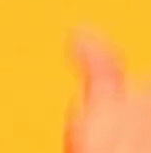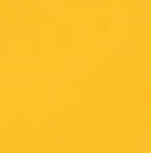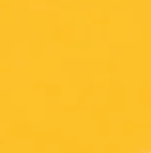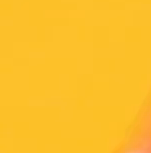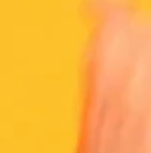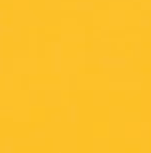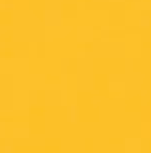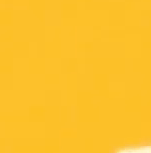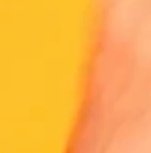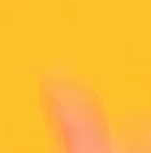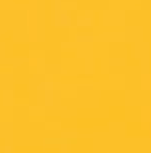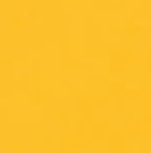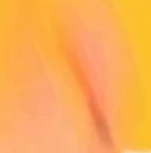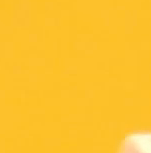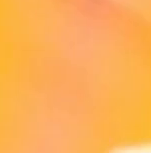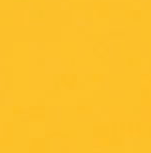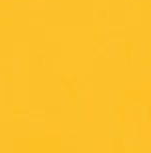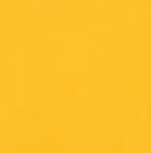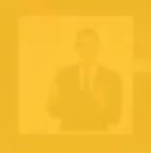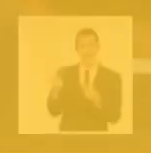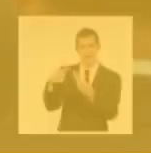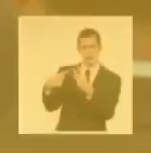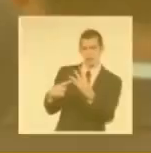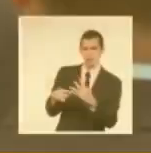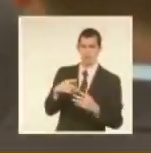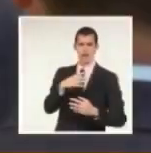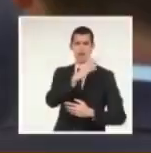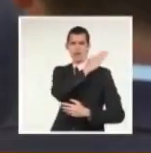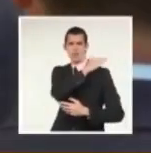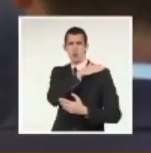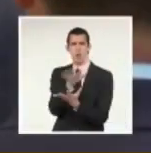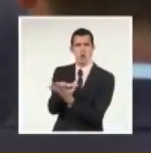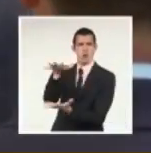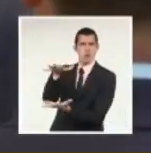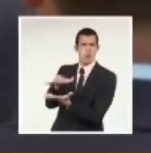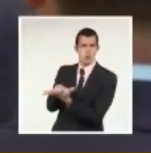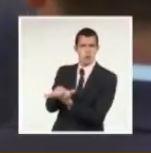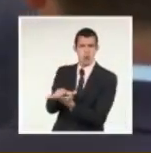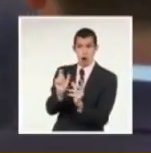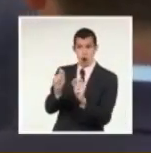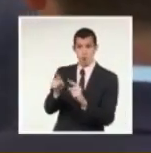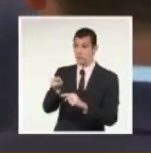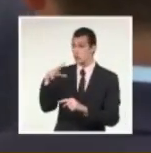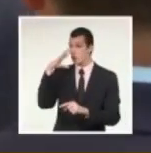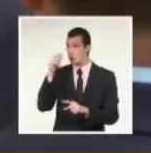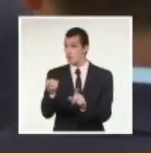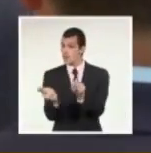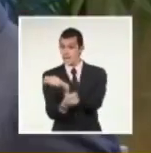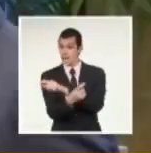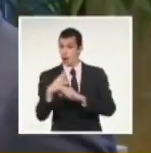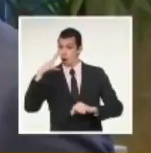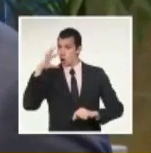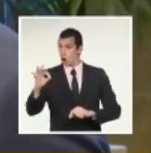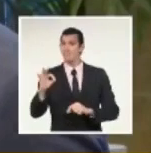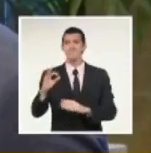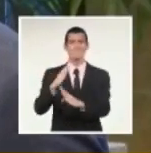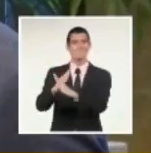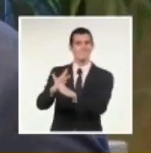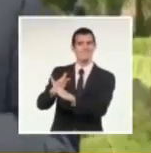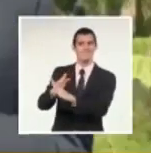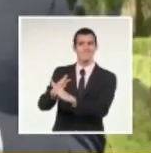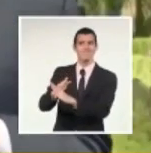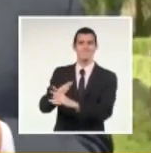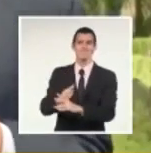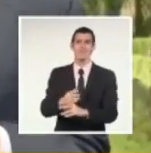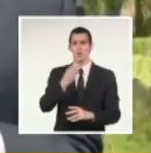Mucho más fuertes. Mire aquí. Este cubano expresó que a pesar de toda esa agresión, Cuba no se detuvo y fue capaz, con